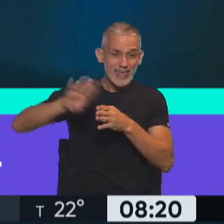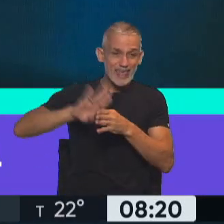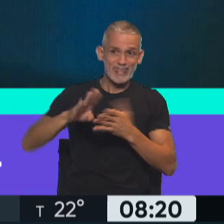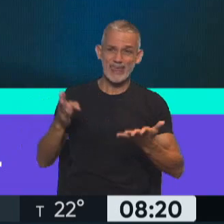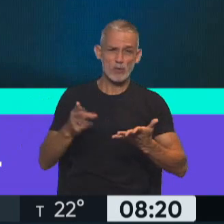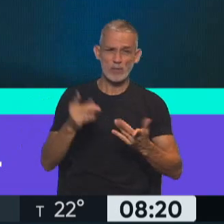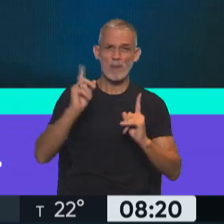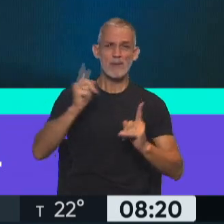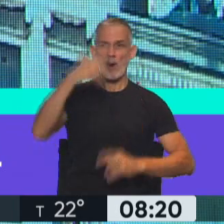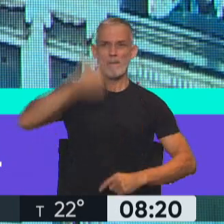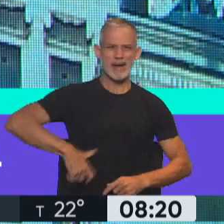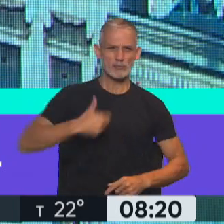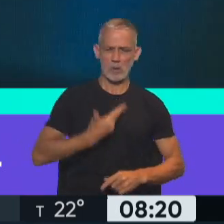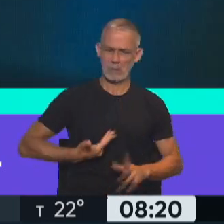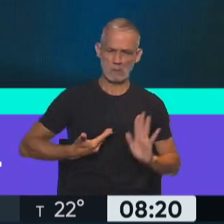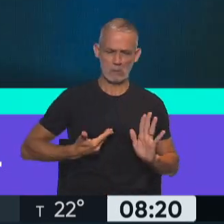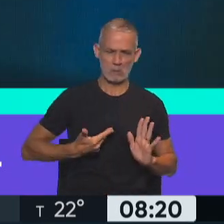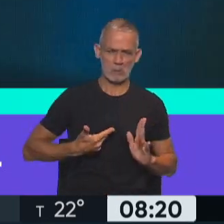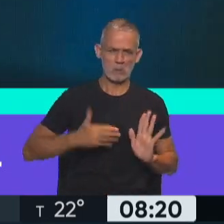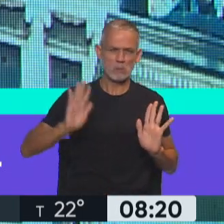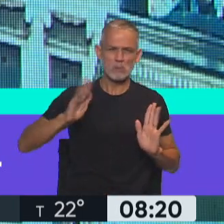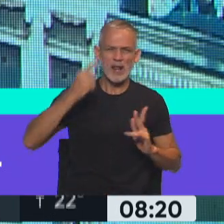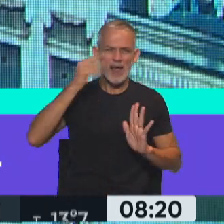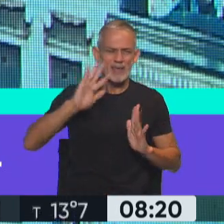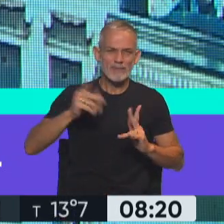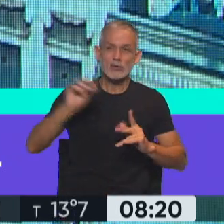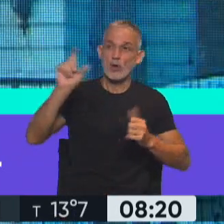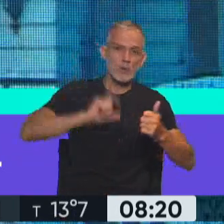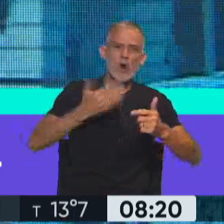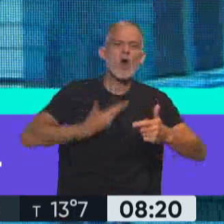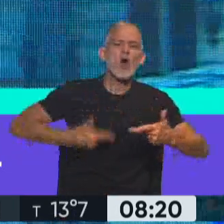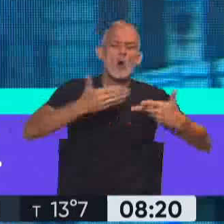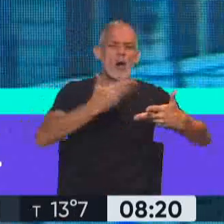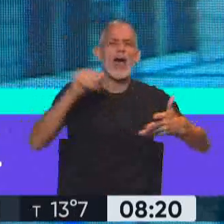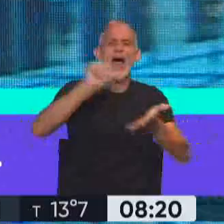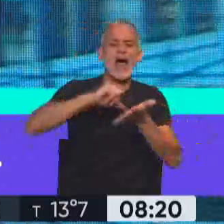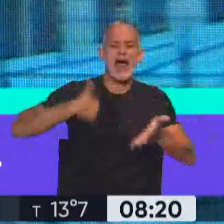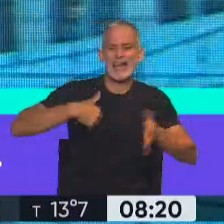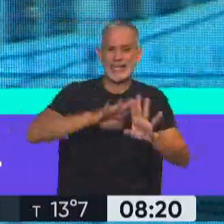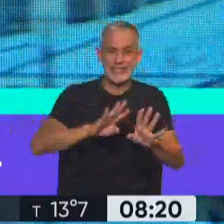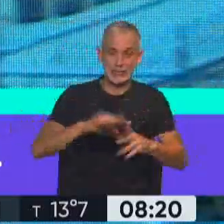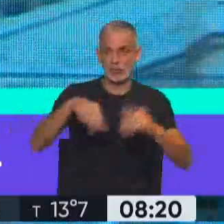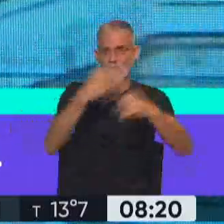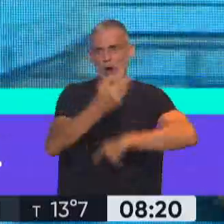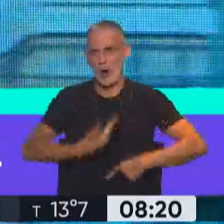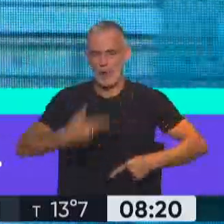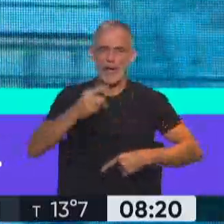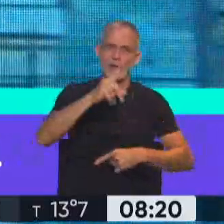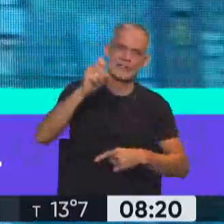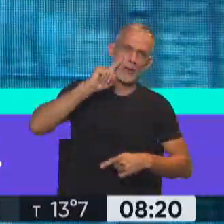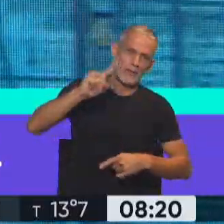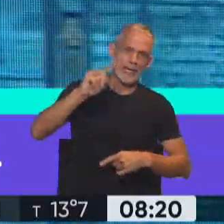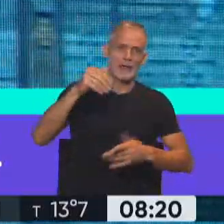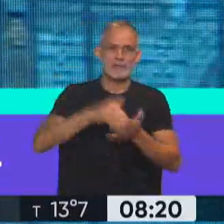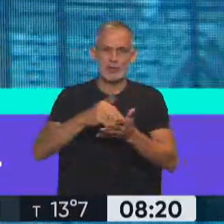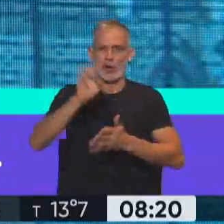trasciende a las gestiones y la renegociación también trasciende a las gestiones. Si no, después va a venir otro gobierno y te endeuda por 100.000 millones de dólares en 4 años y después tenés el